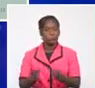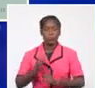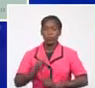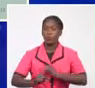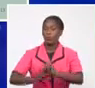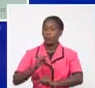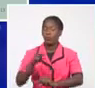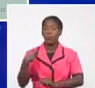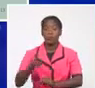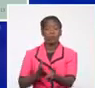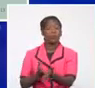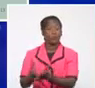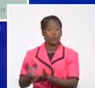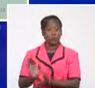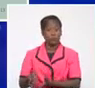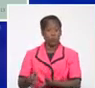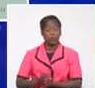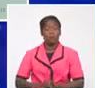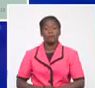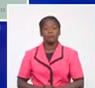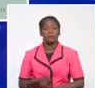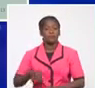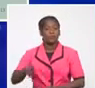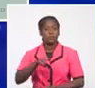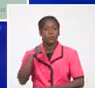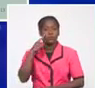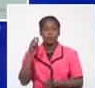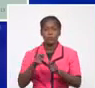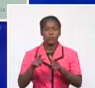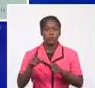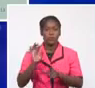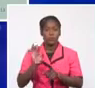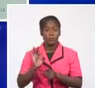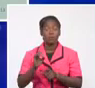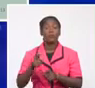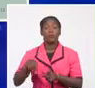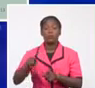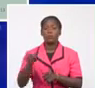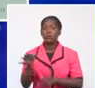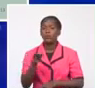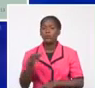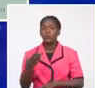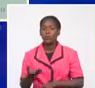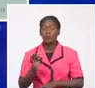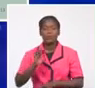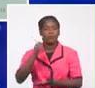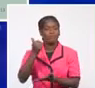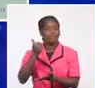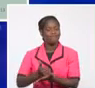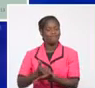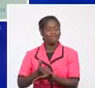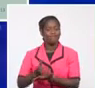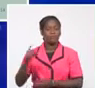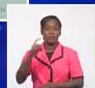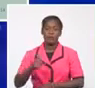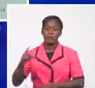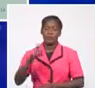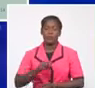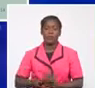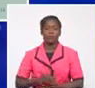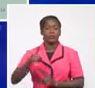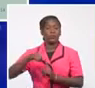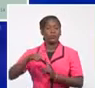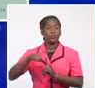mantenerlo, y todos donde tiene la mayor transmisión, que es el municipio de Camagüey. Las Tunas